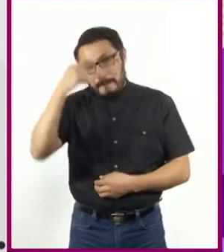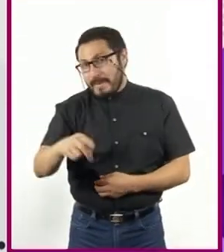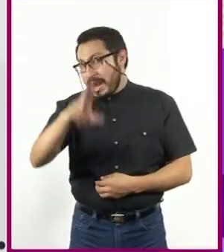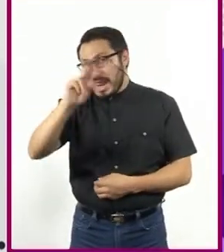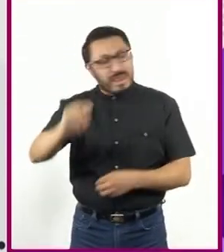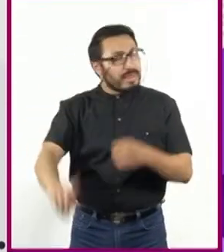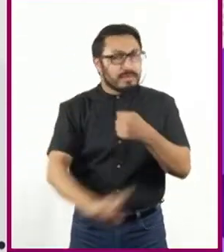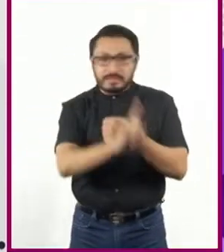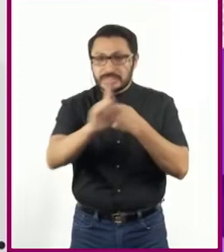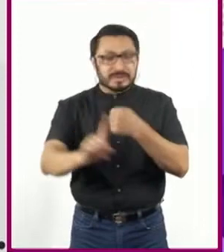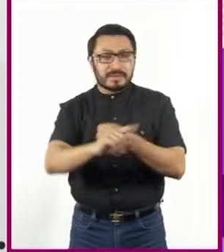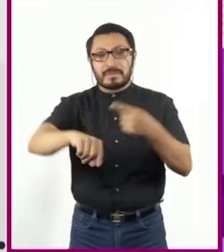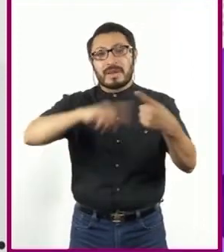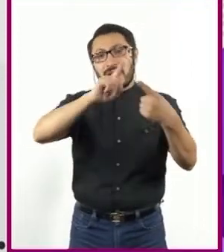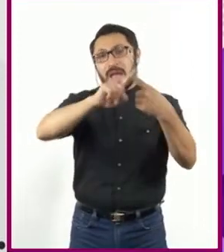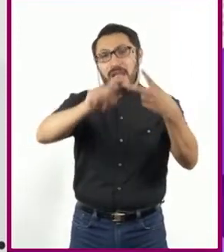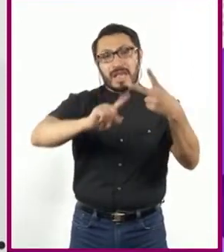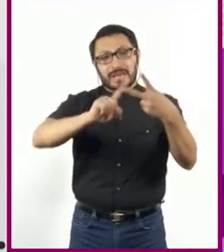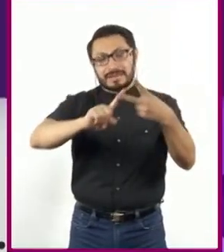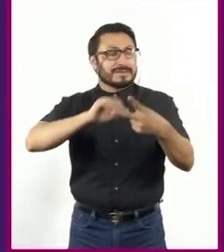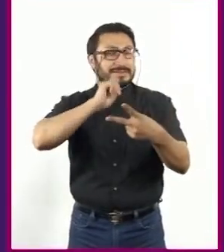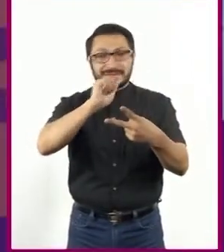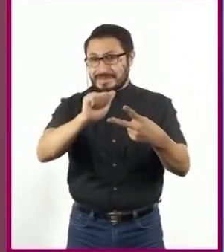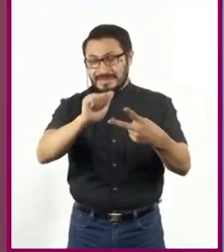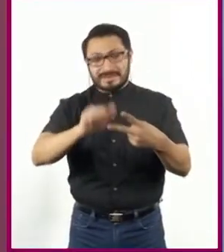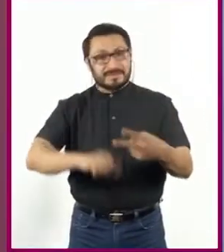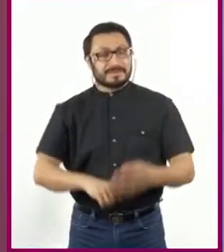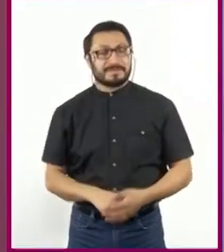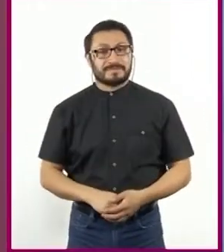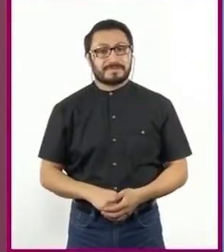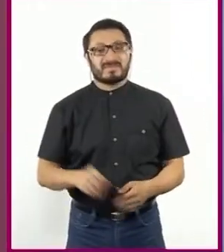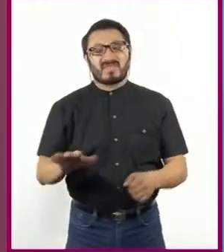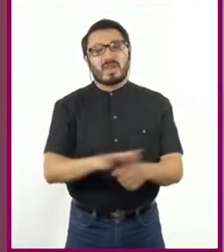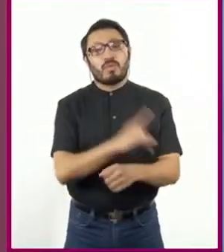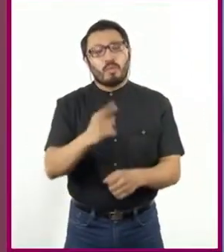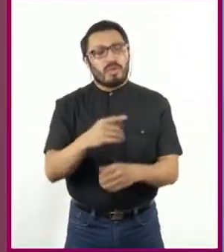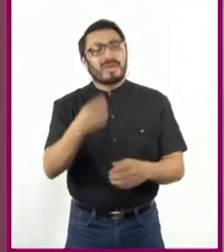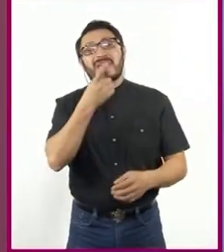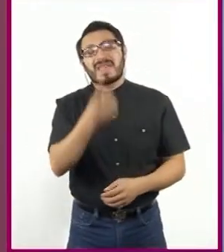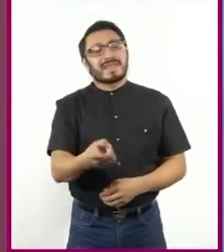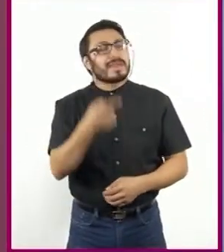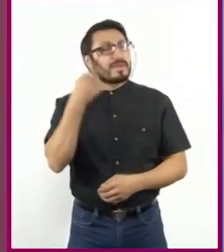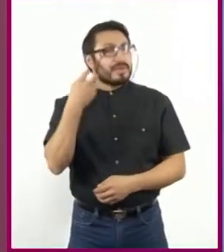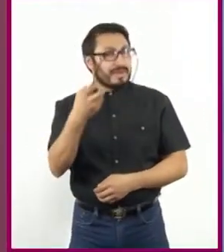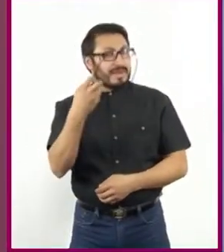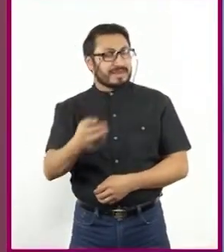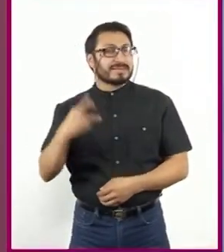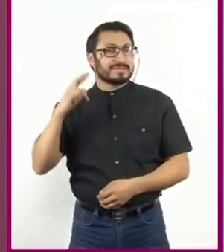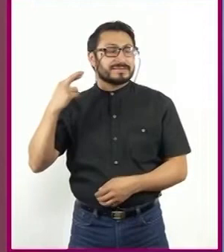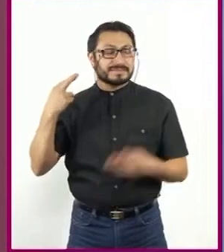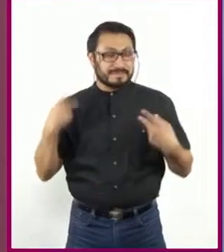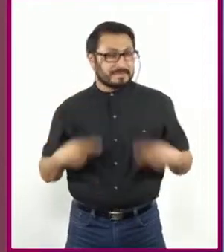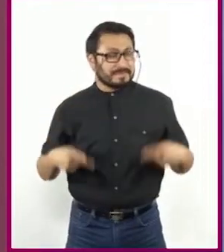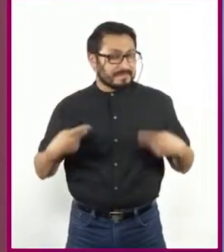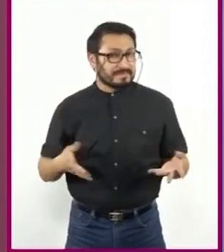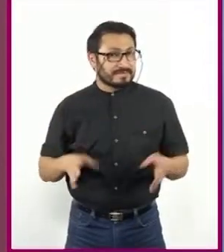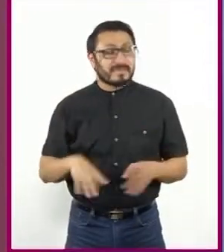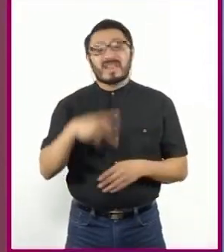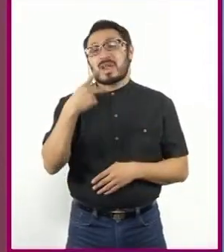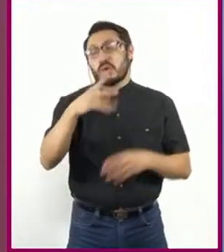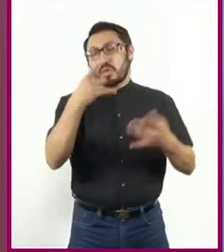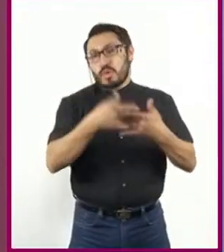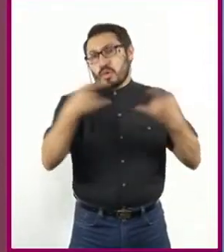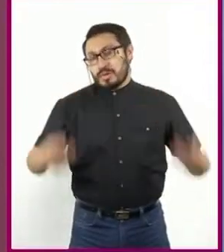conflicto con la primera o la segunda ley. ¿Por qué menciono a este personaje? Revisemos un poco de su